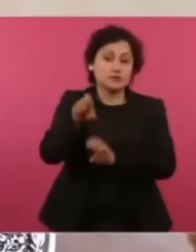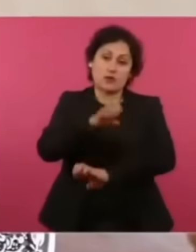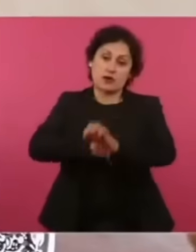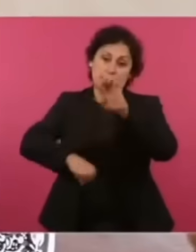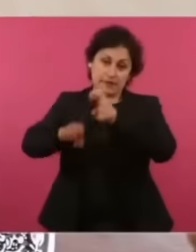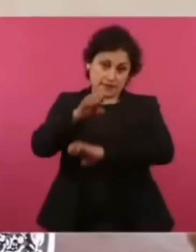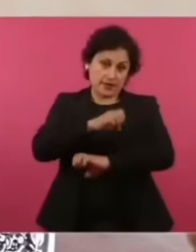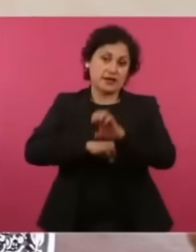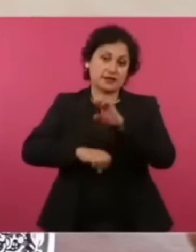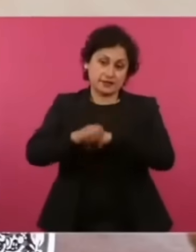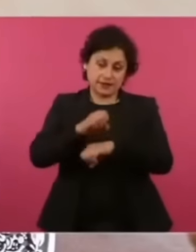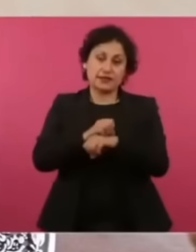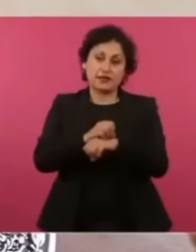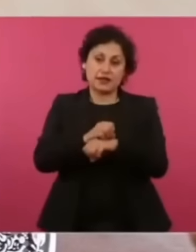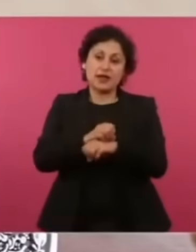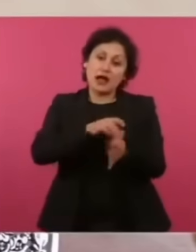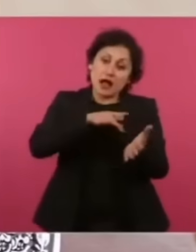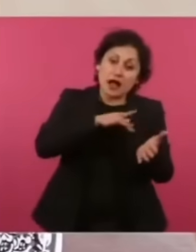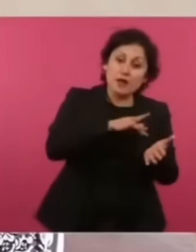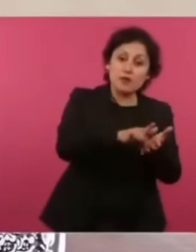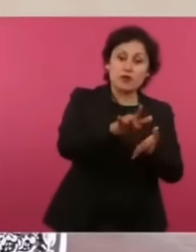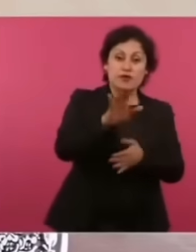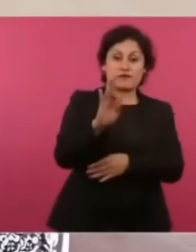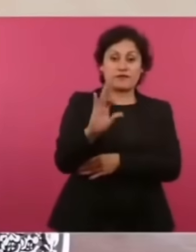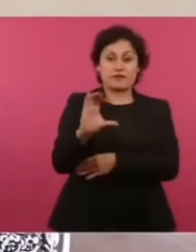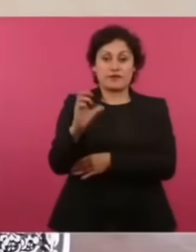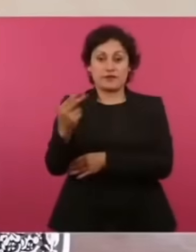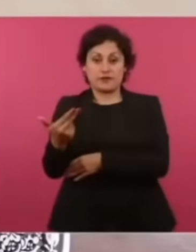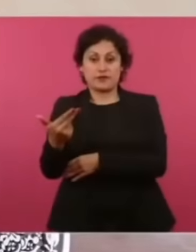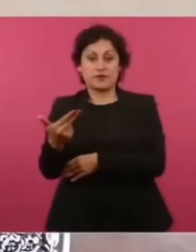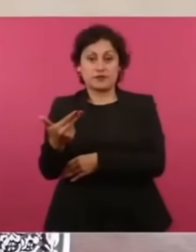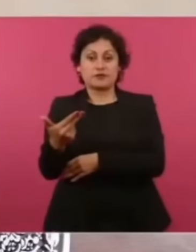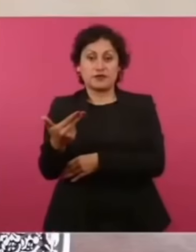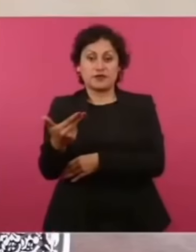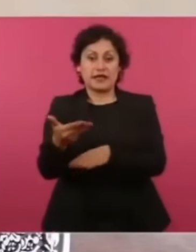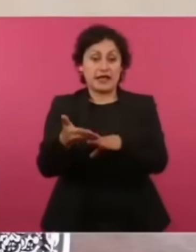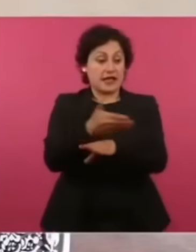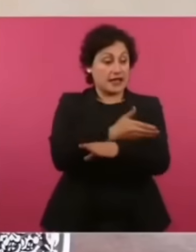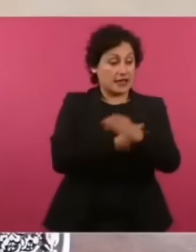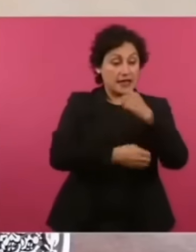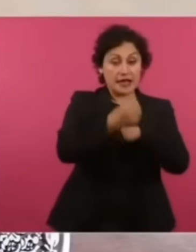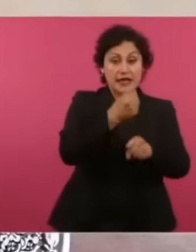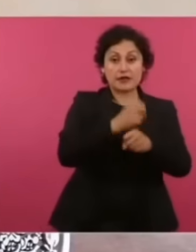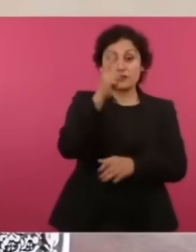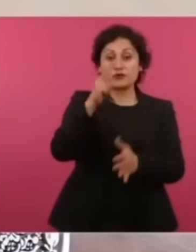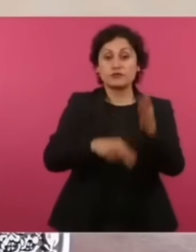Valdés en favor de Calderón en la elección del 2006.